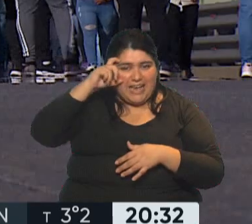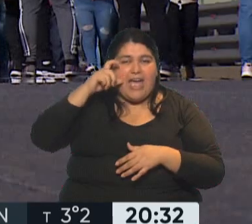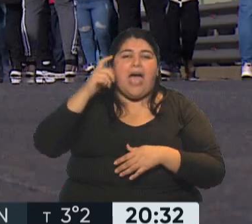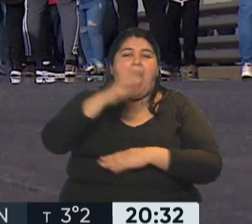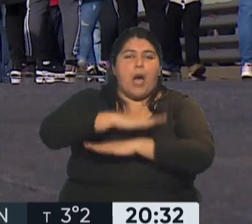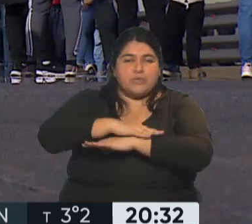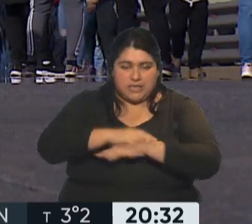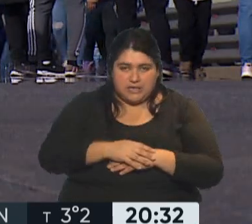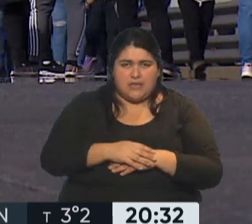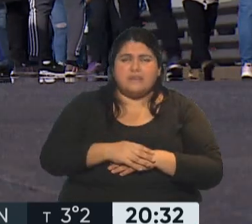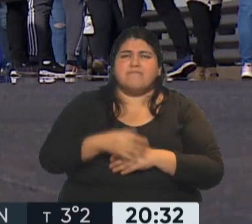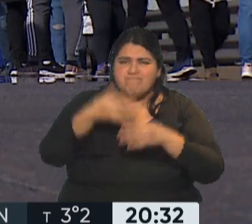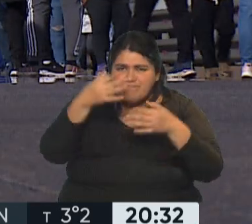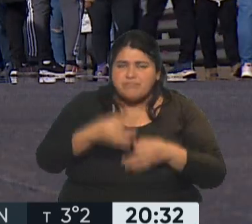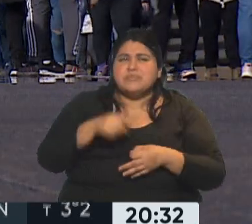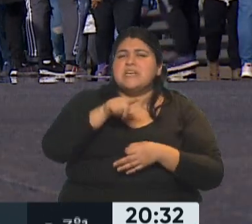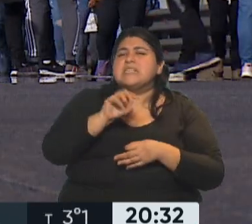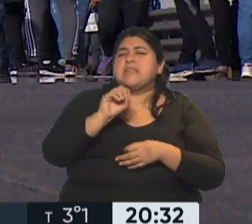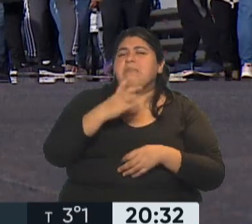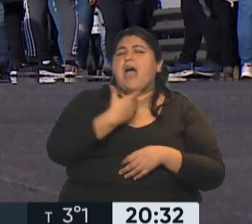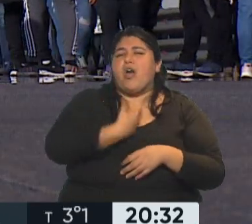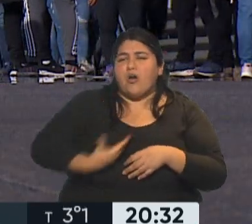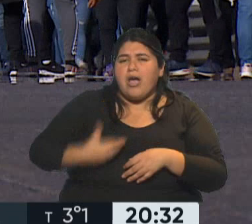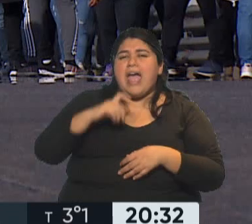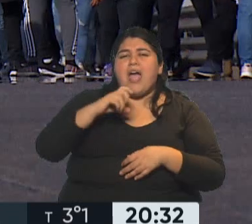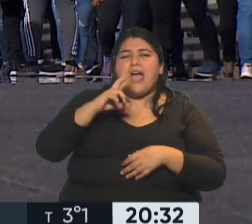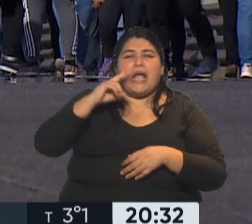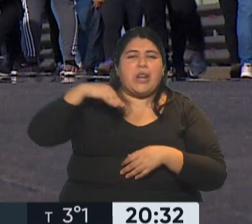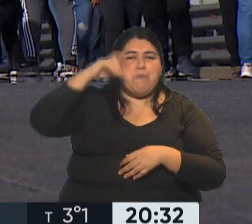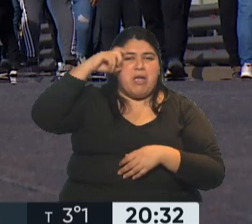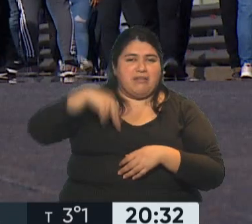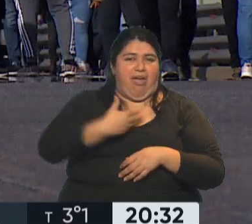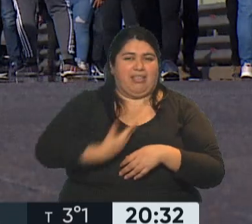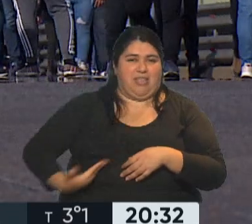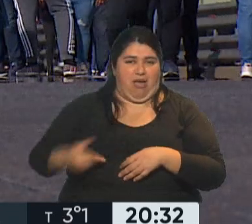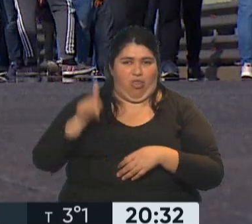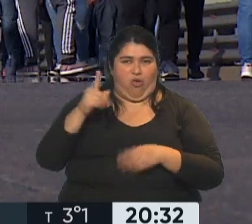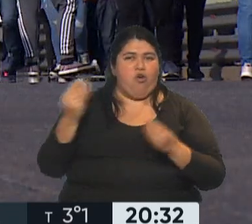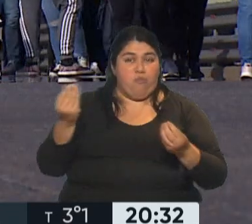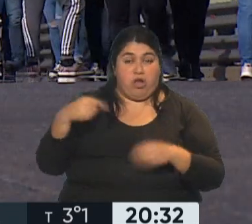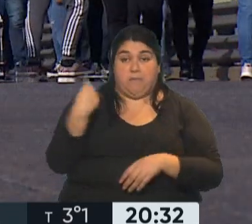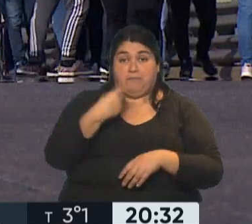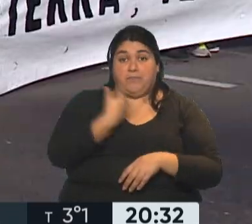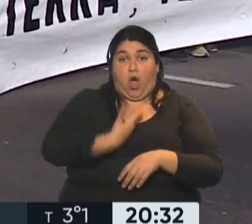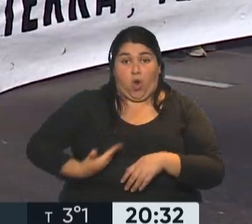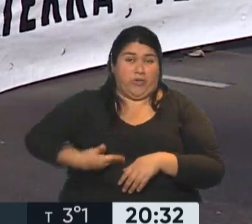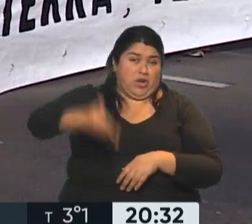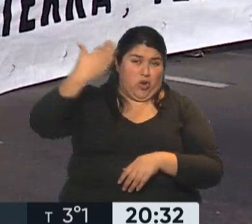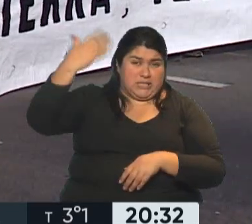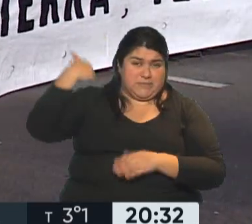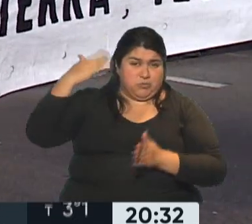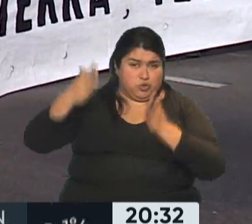precisamente eso, un crimen de Estado. El día anterior, es decir, el 25 de junio, desde el gobierno de aquellos